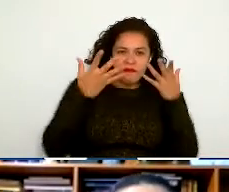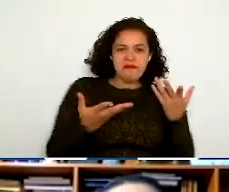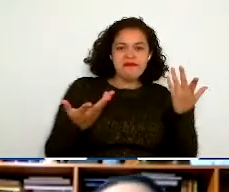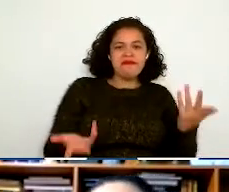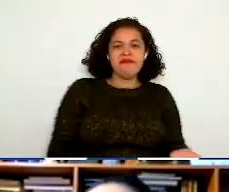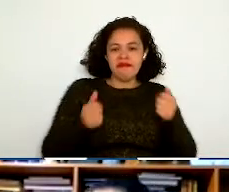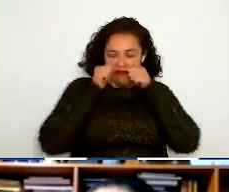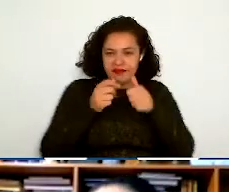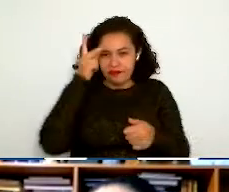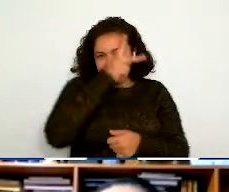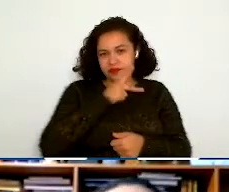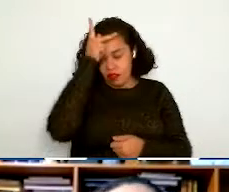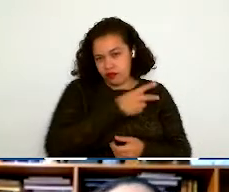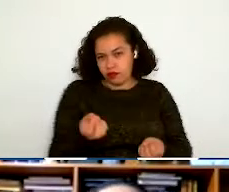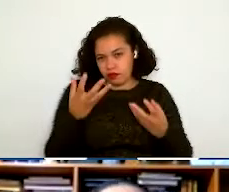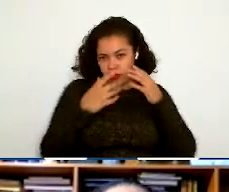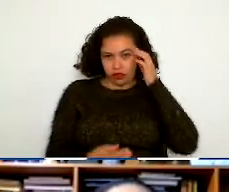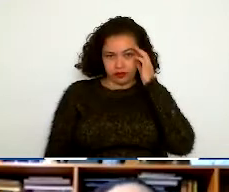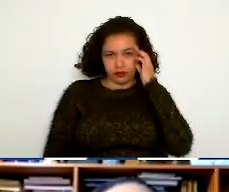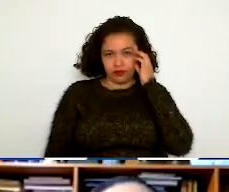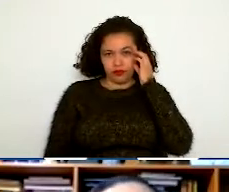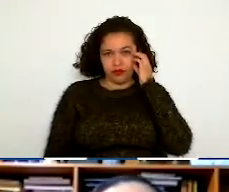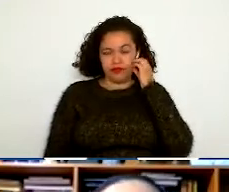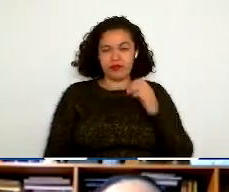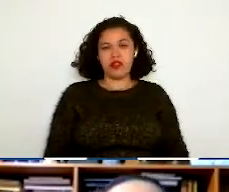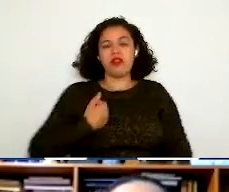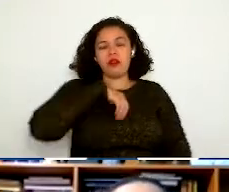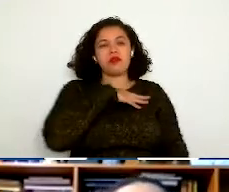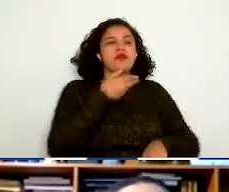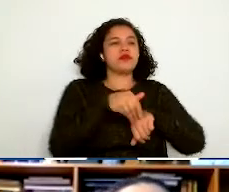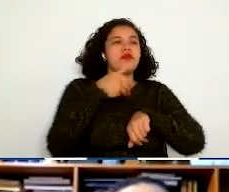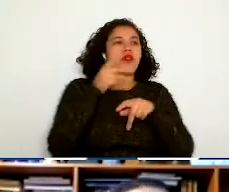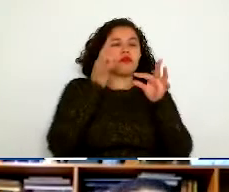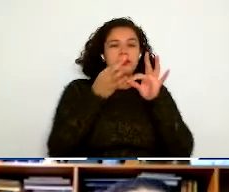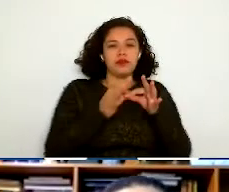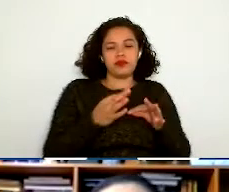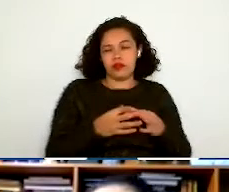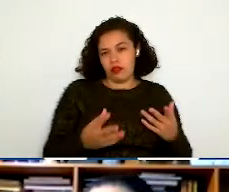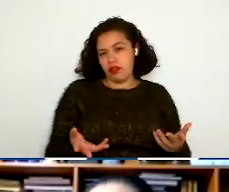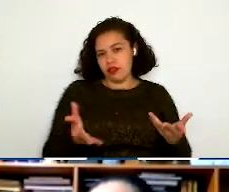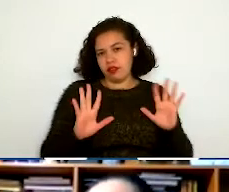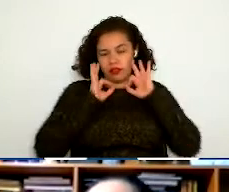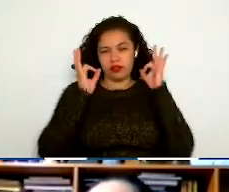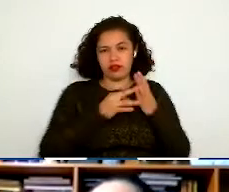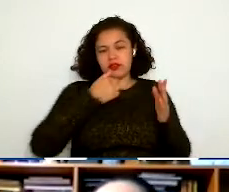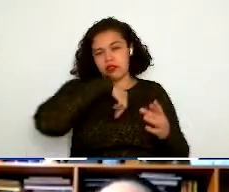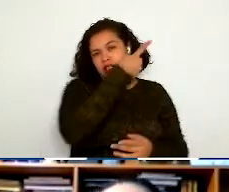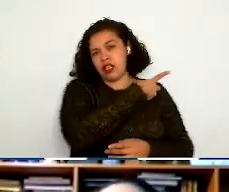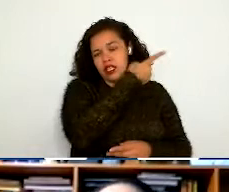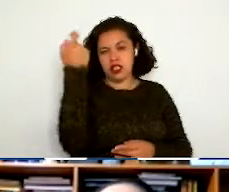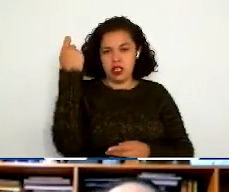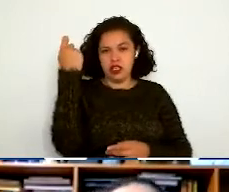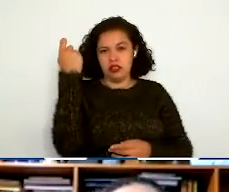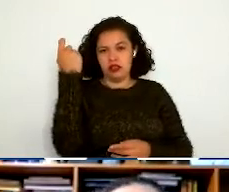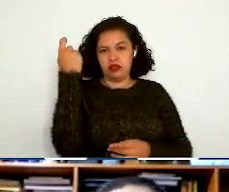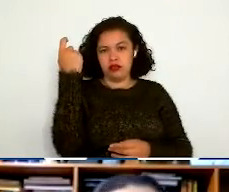a lo mejor psicológicas, y entonces ponemos solamente números, ¿no? De tal forma que aquel que pone, pensemos, 100, pues se